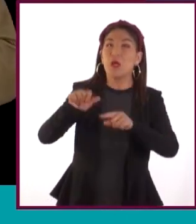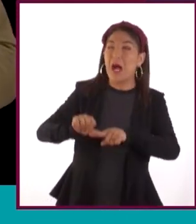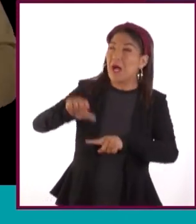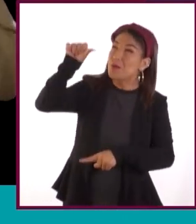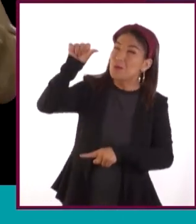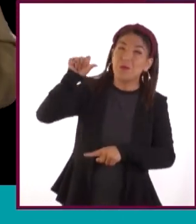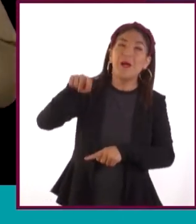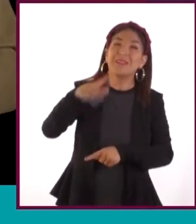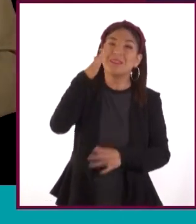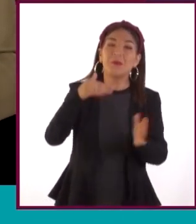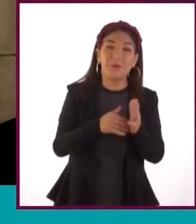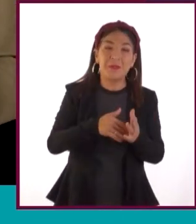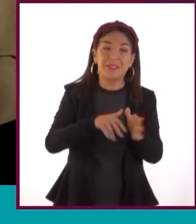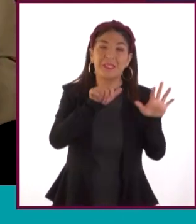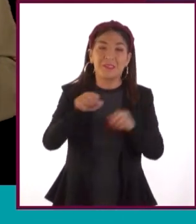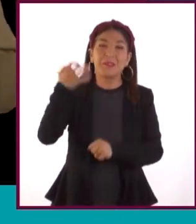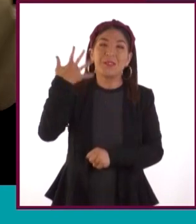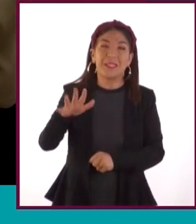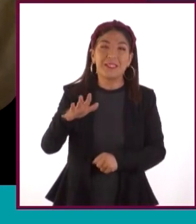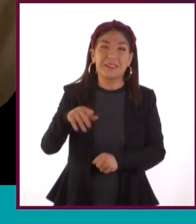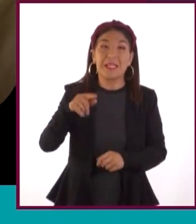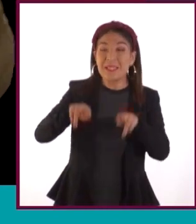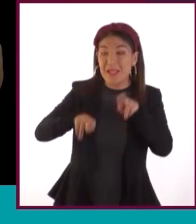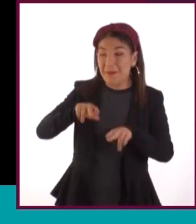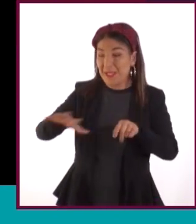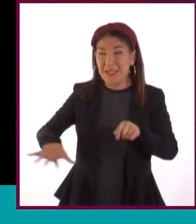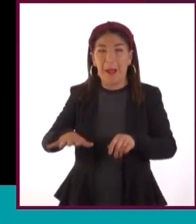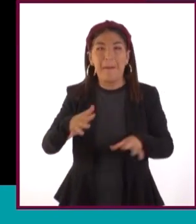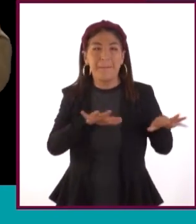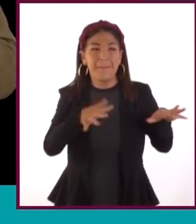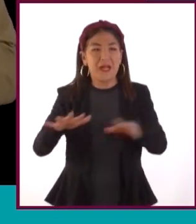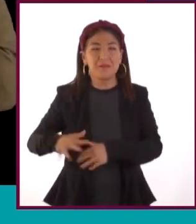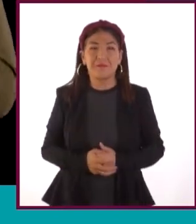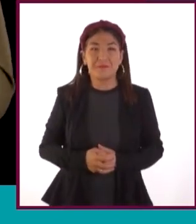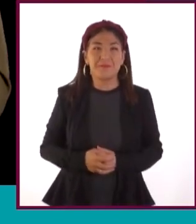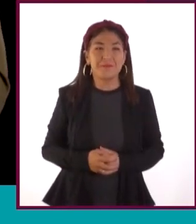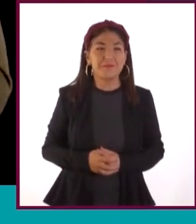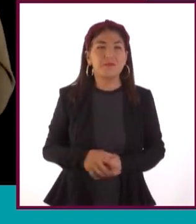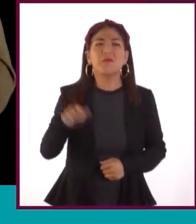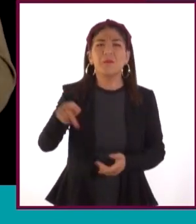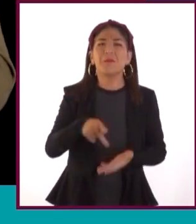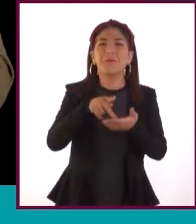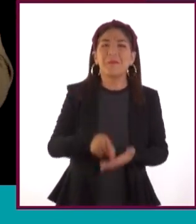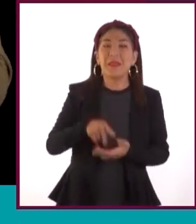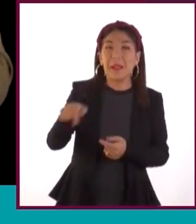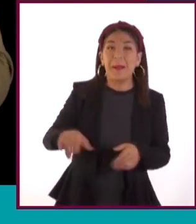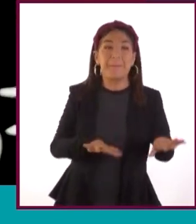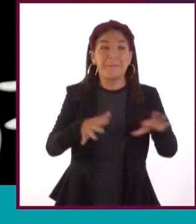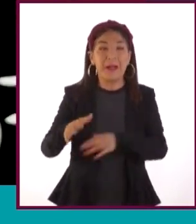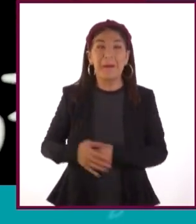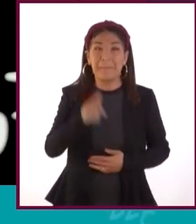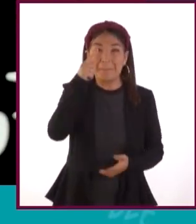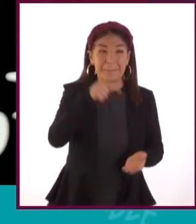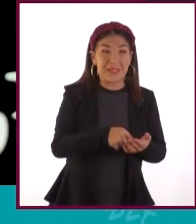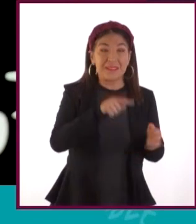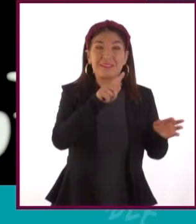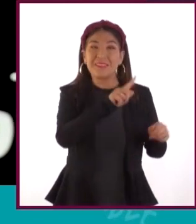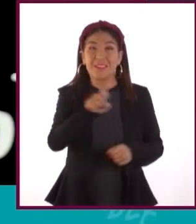cuadrado. Haciendo las operaciones, tenemos una masa de 120 kilogramos que tiene un peso de